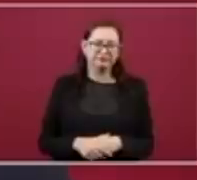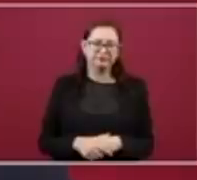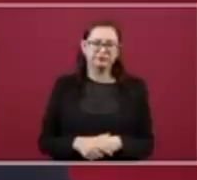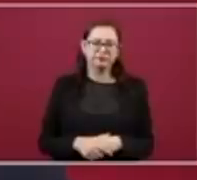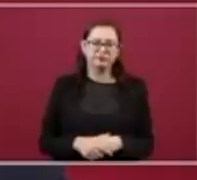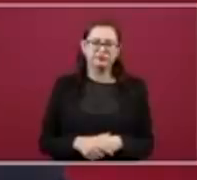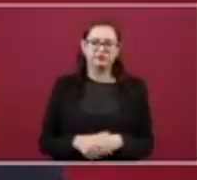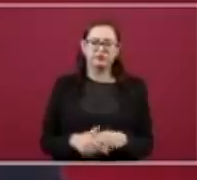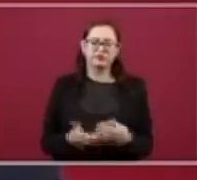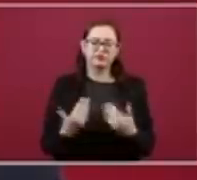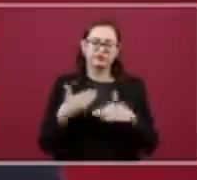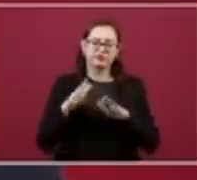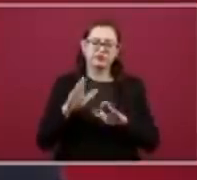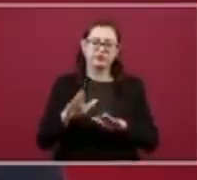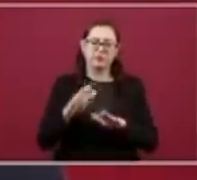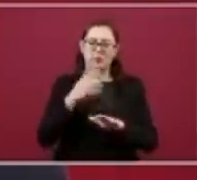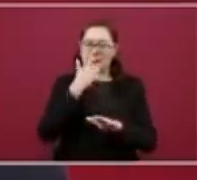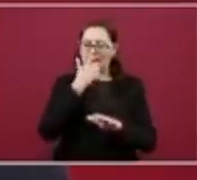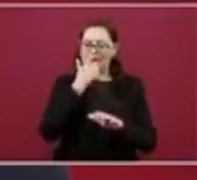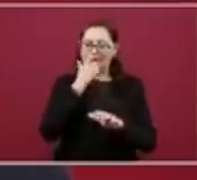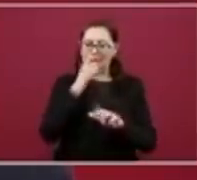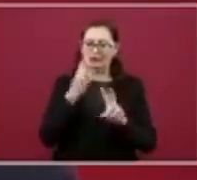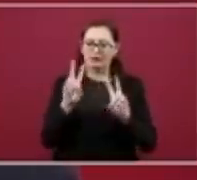en lo relacionado con